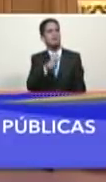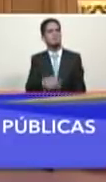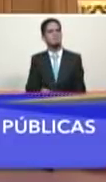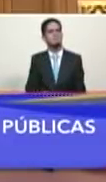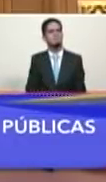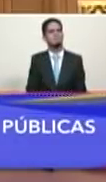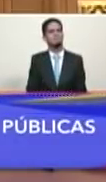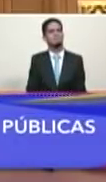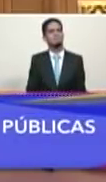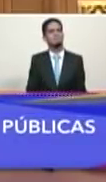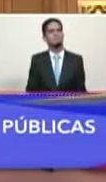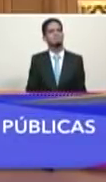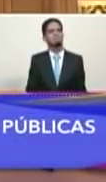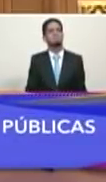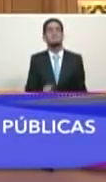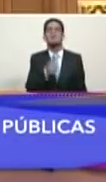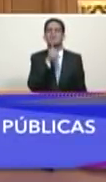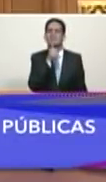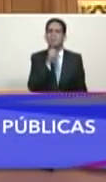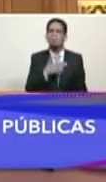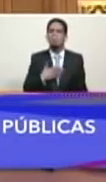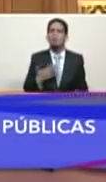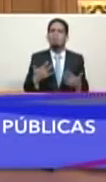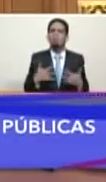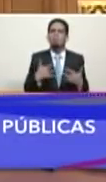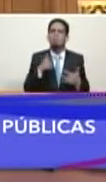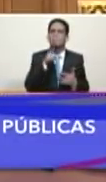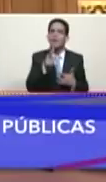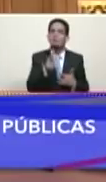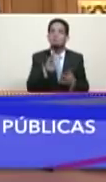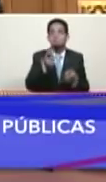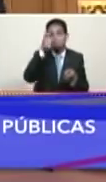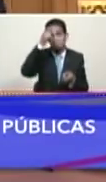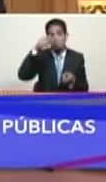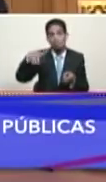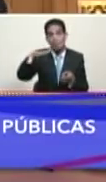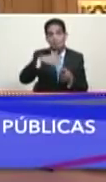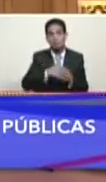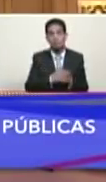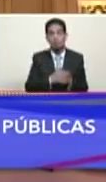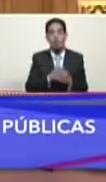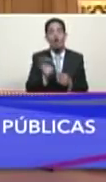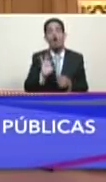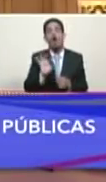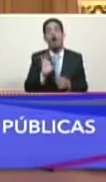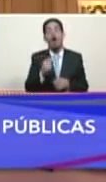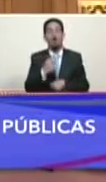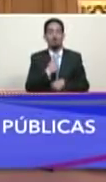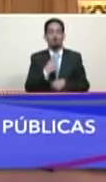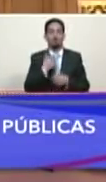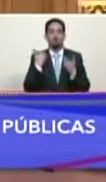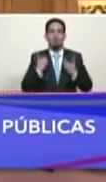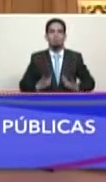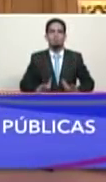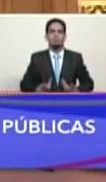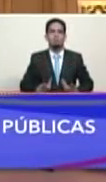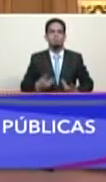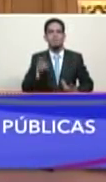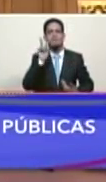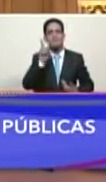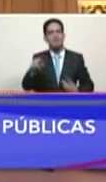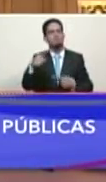mal es un pueblo. Y que se siente muy mal soy yo. Cuando veo